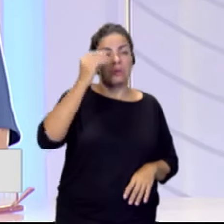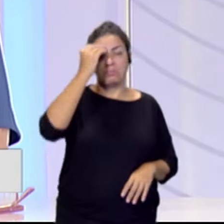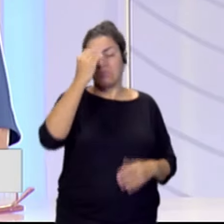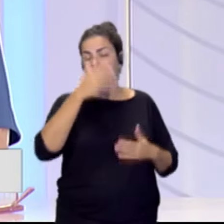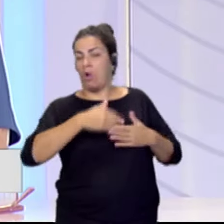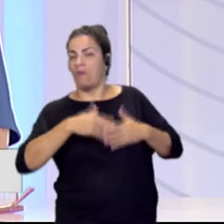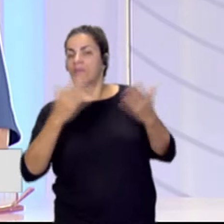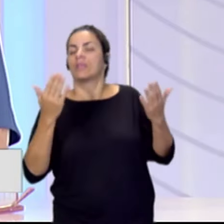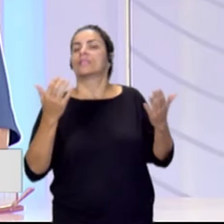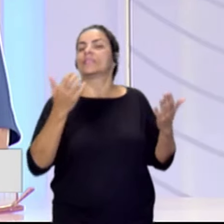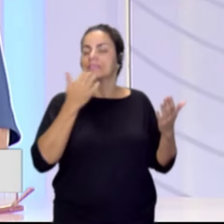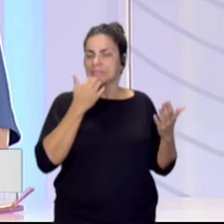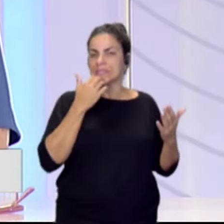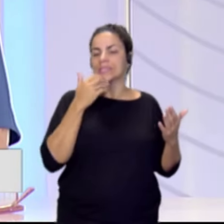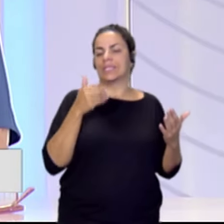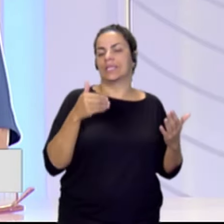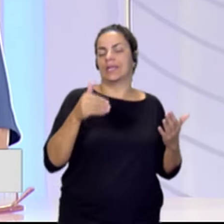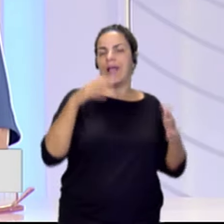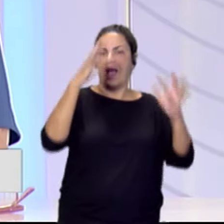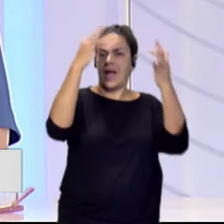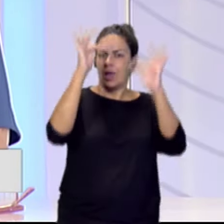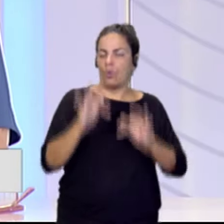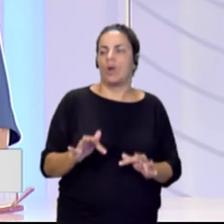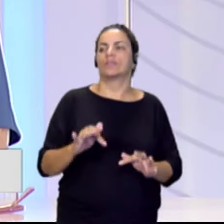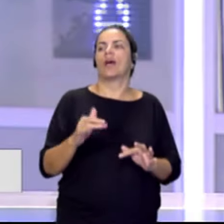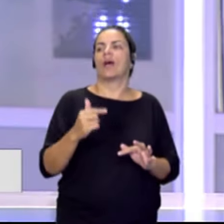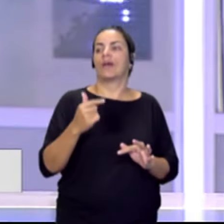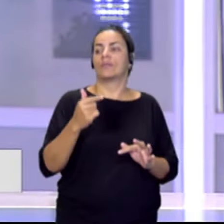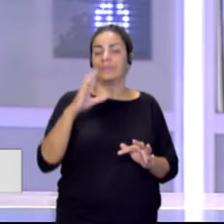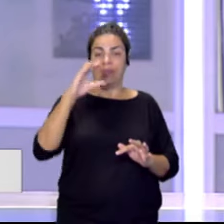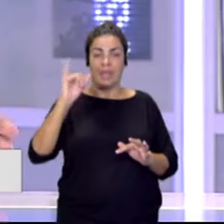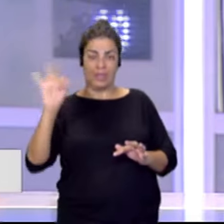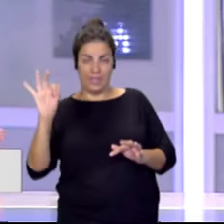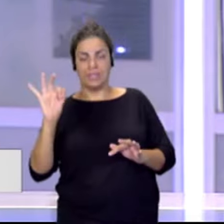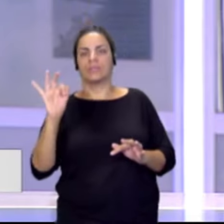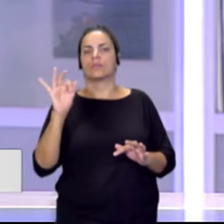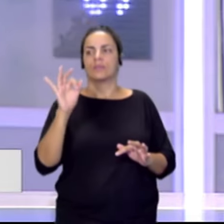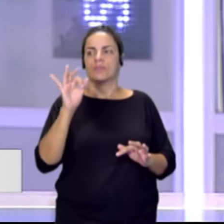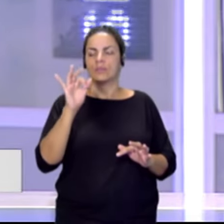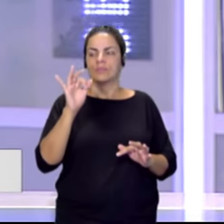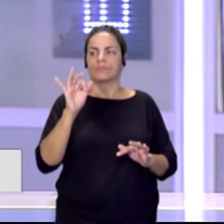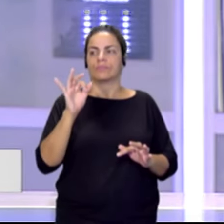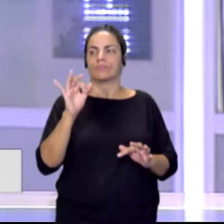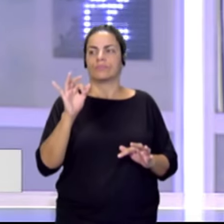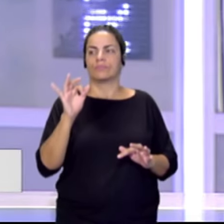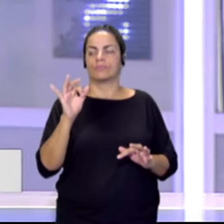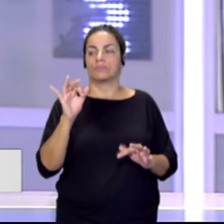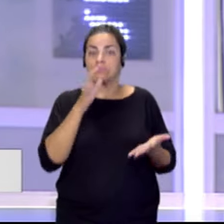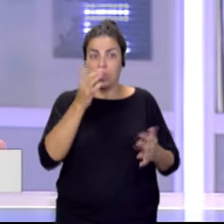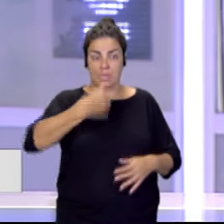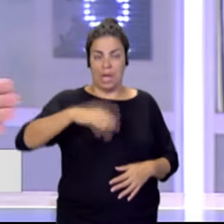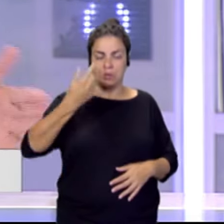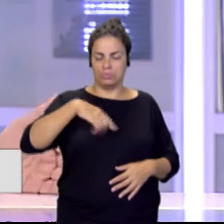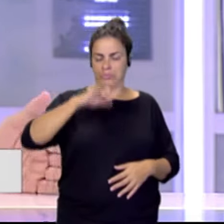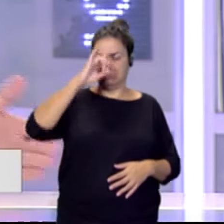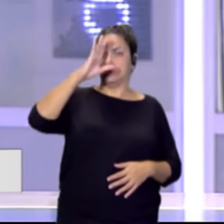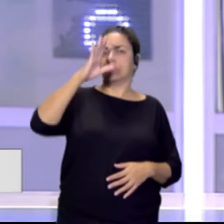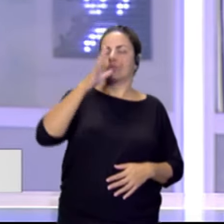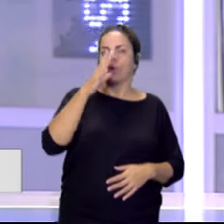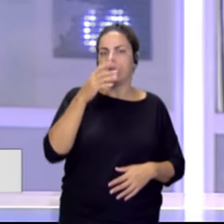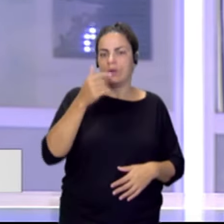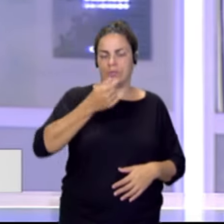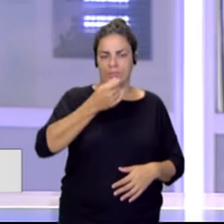encuestas empiecen a señalar, el CIS nos ha sorprendido con la importancia que se le da a la migración como problema